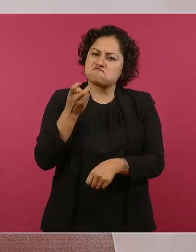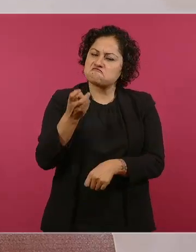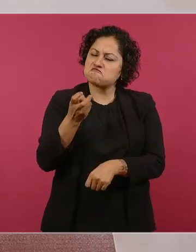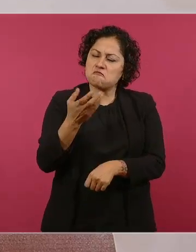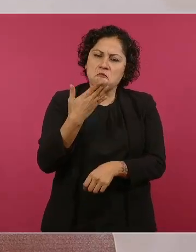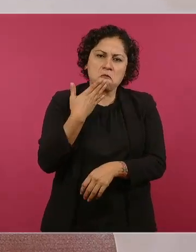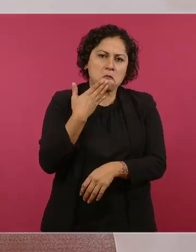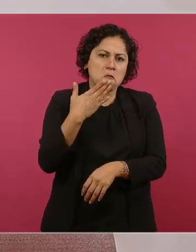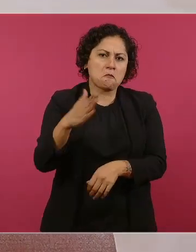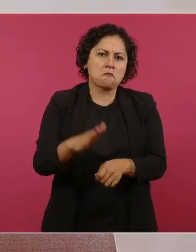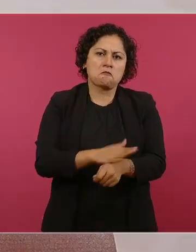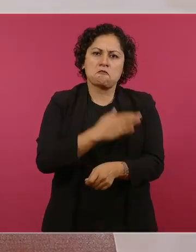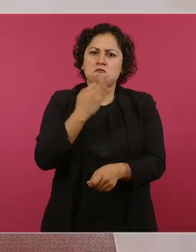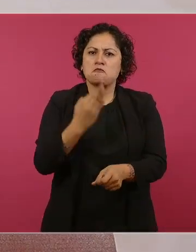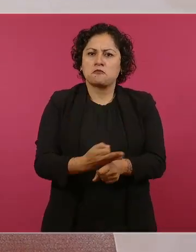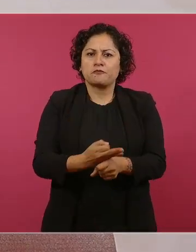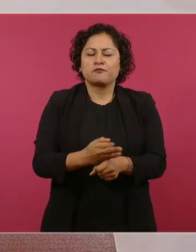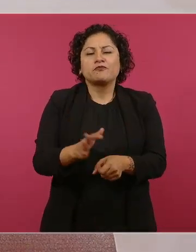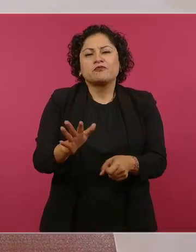manía